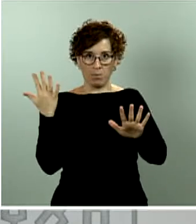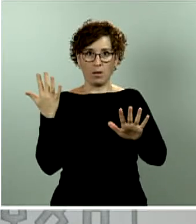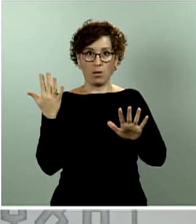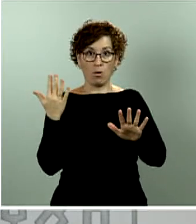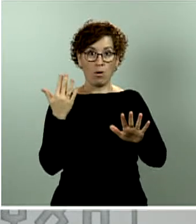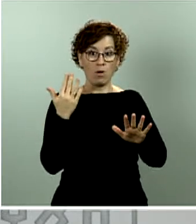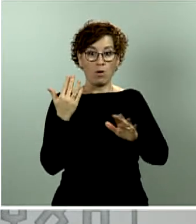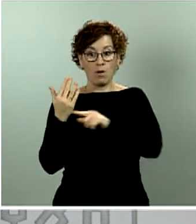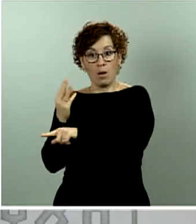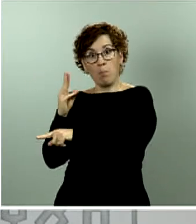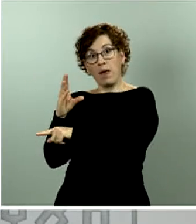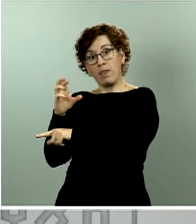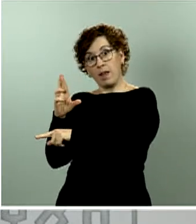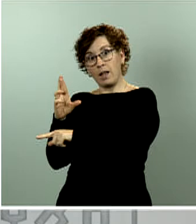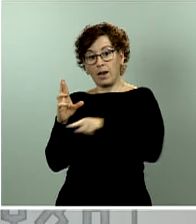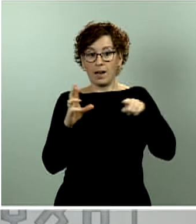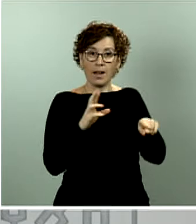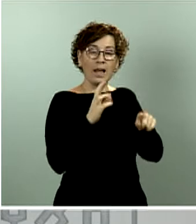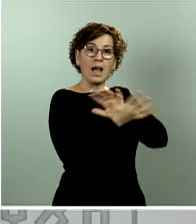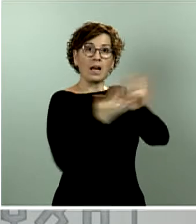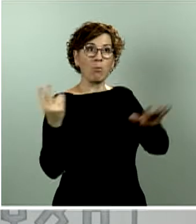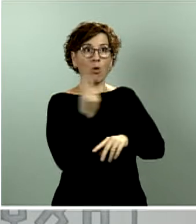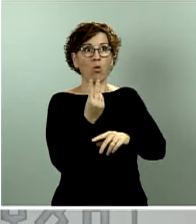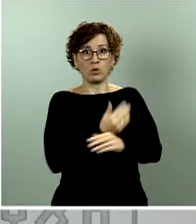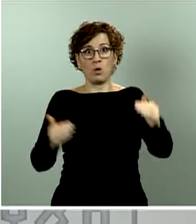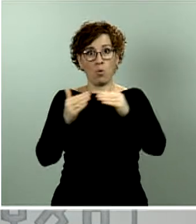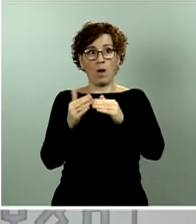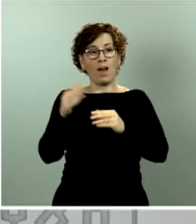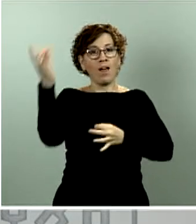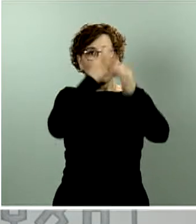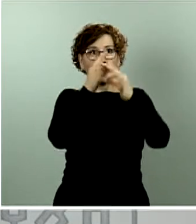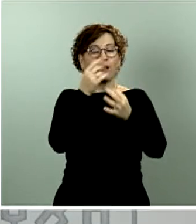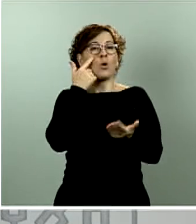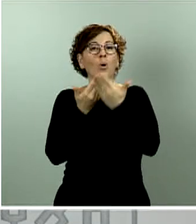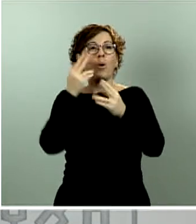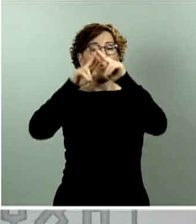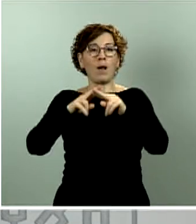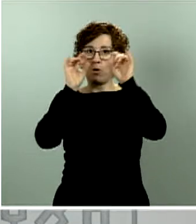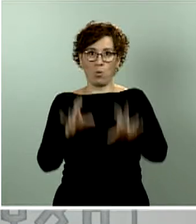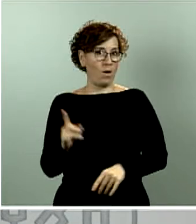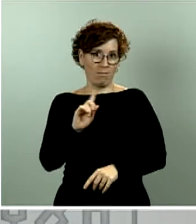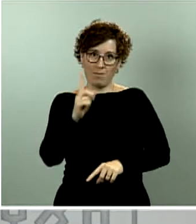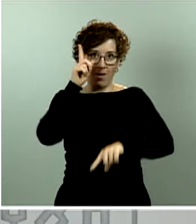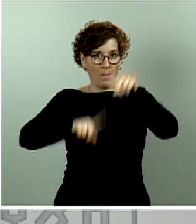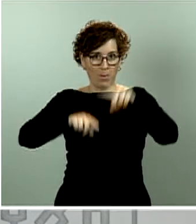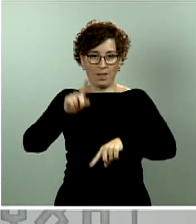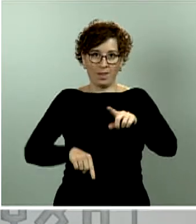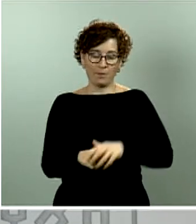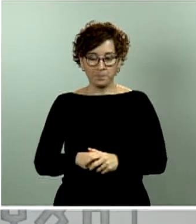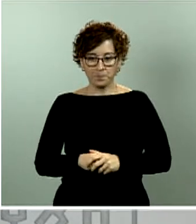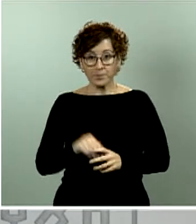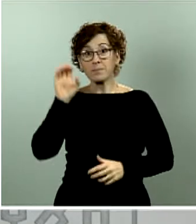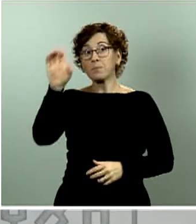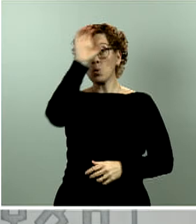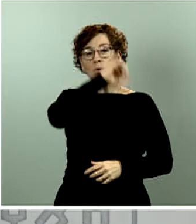están valorando a medida que van llegando. Las comunidades autónomas han establecido estrategias de muestreo con pruebas